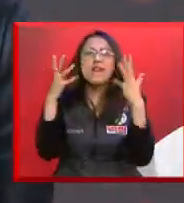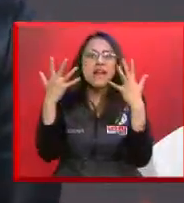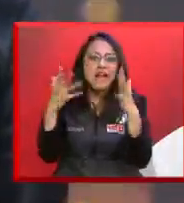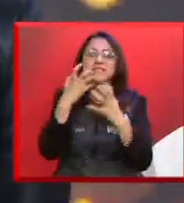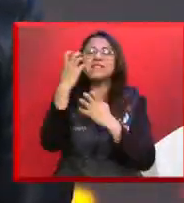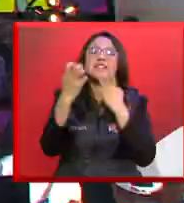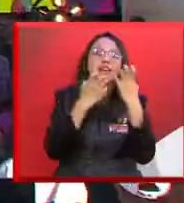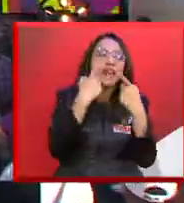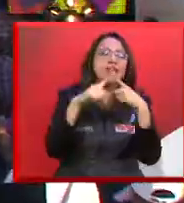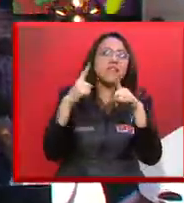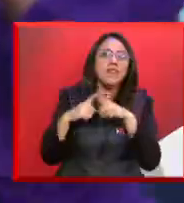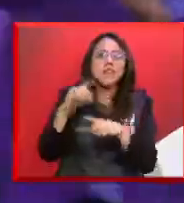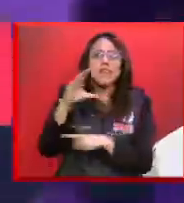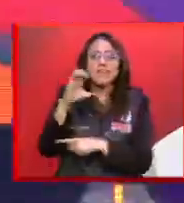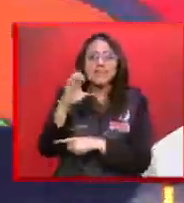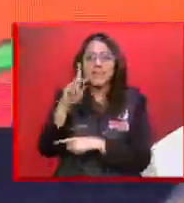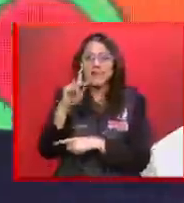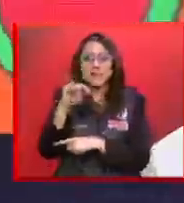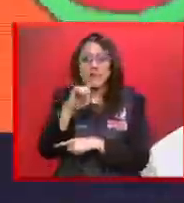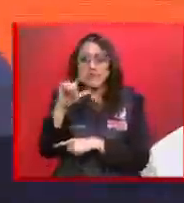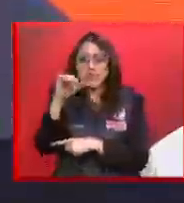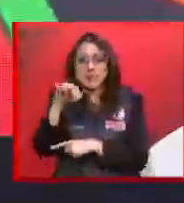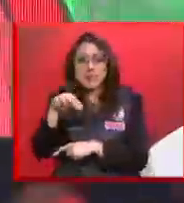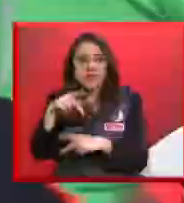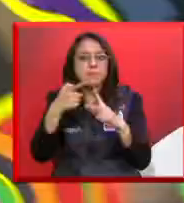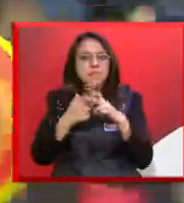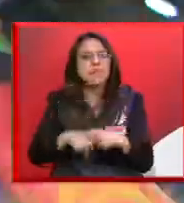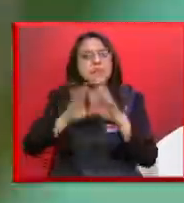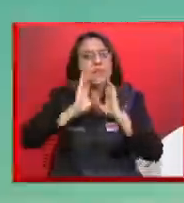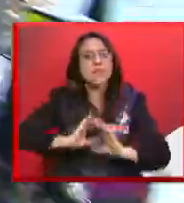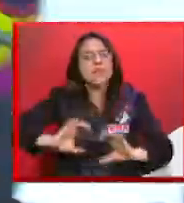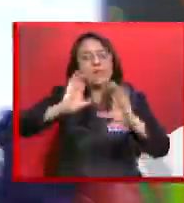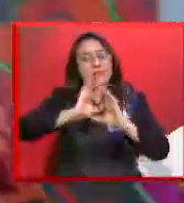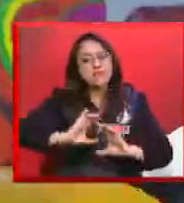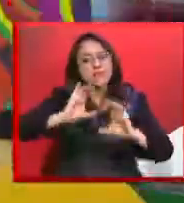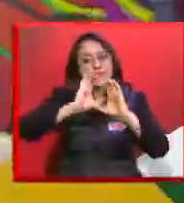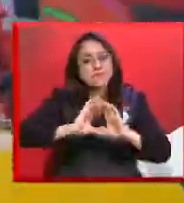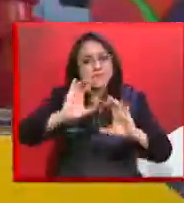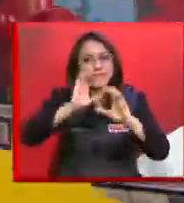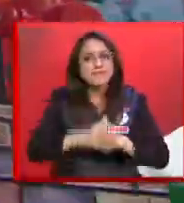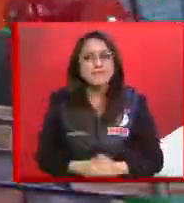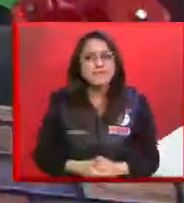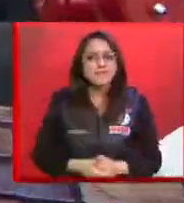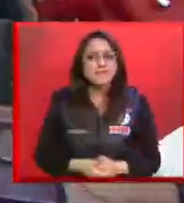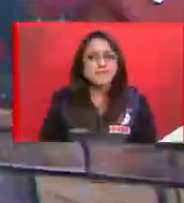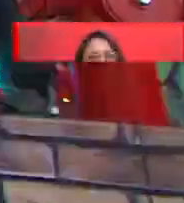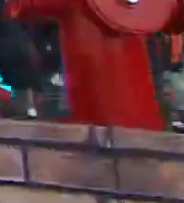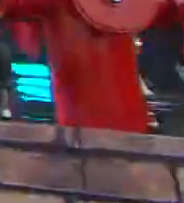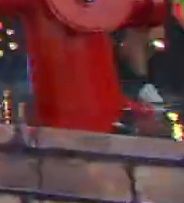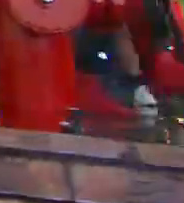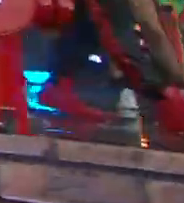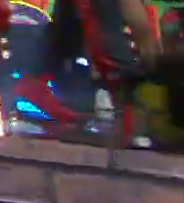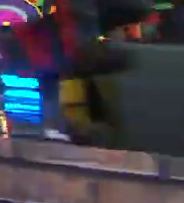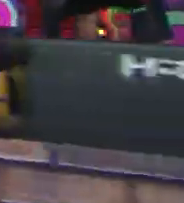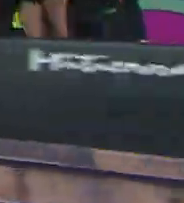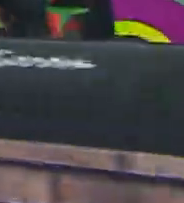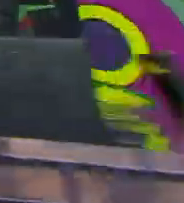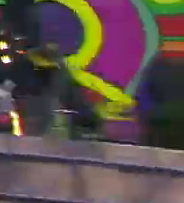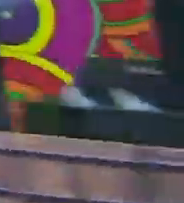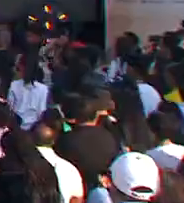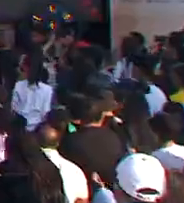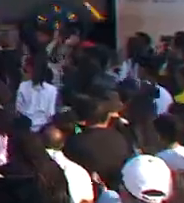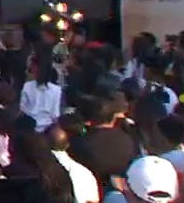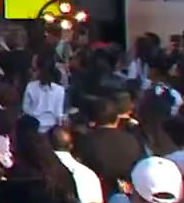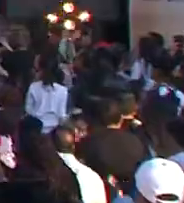y gritos, Cepillín inició con sus clásicos. Bajo el cielo de la China, la chinita se